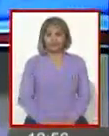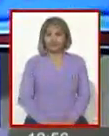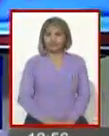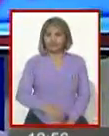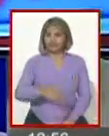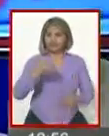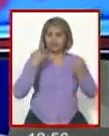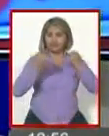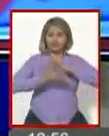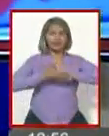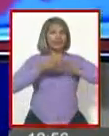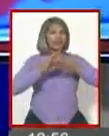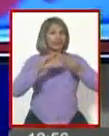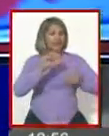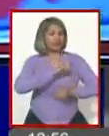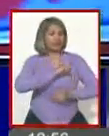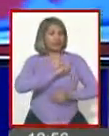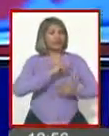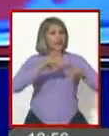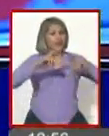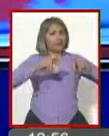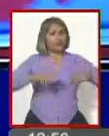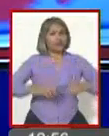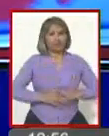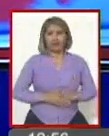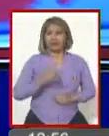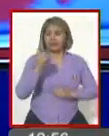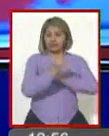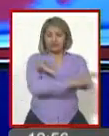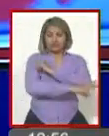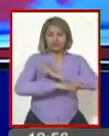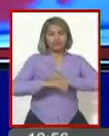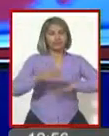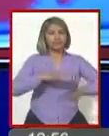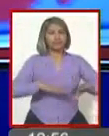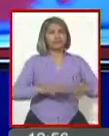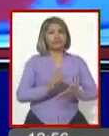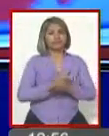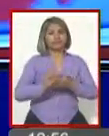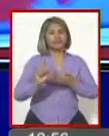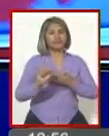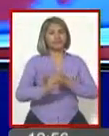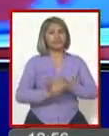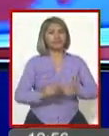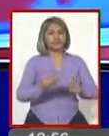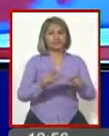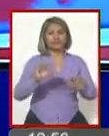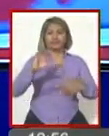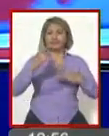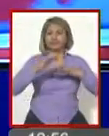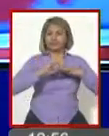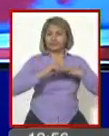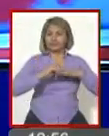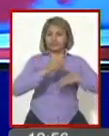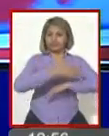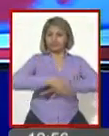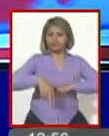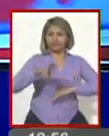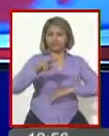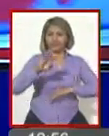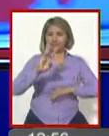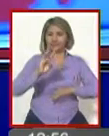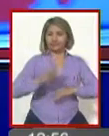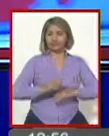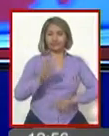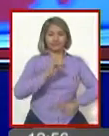Entre las informaciones le contamos que la policía está investigando un atraco que se registró durante el fin de semana en la zona del Quinto Anillo y Radial